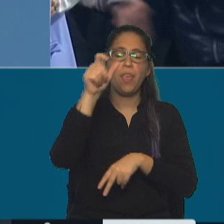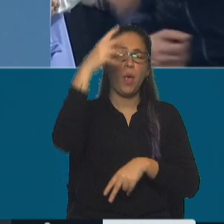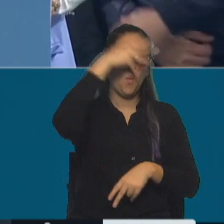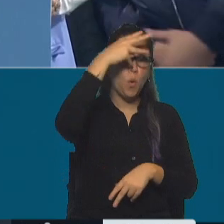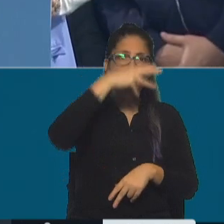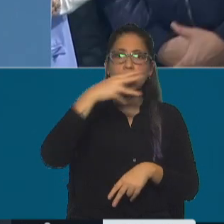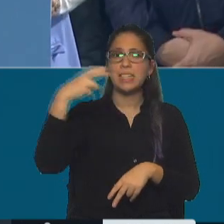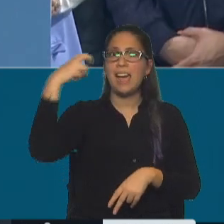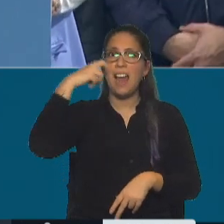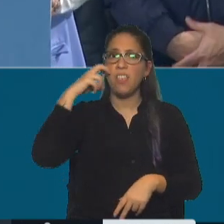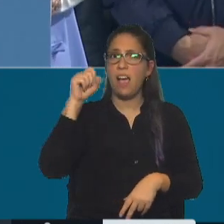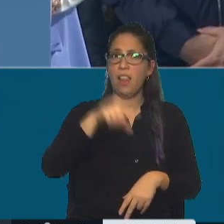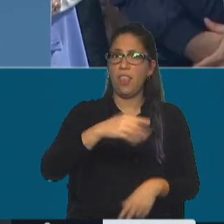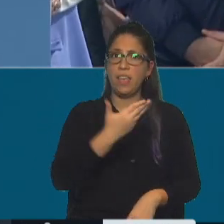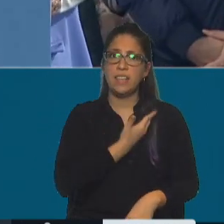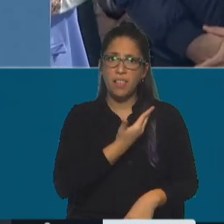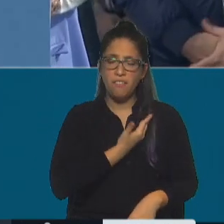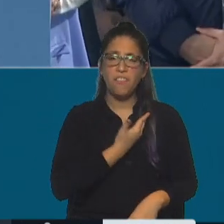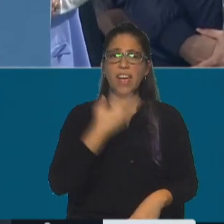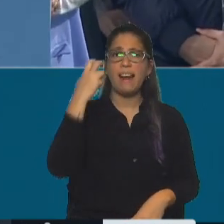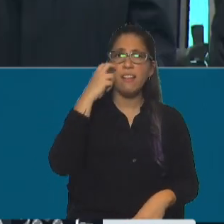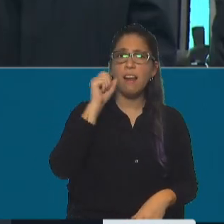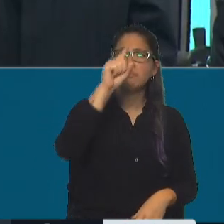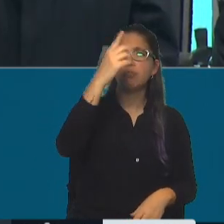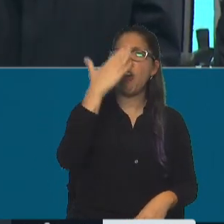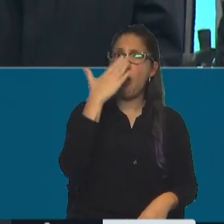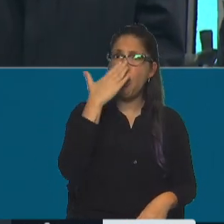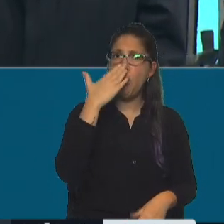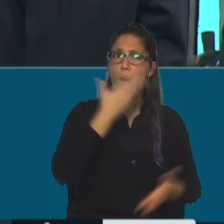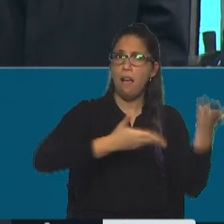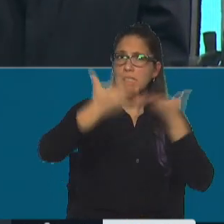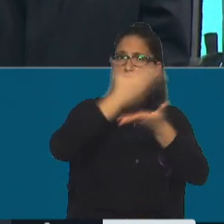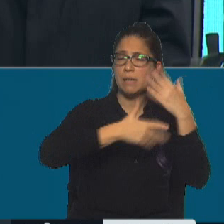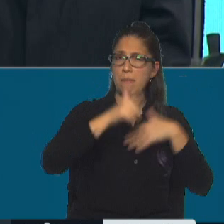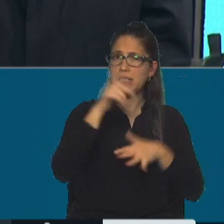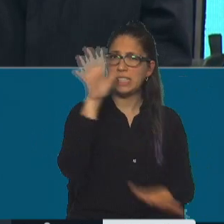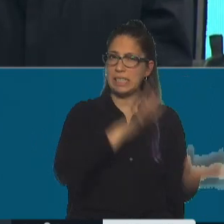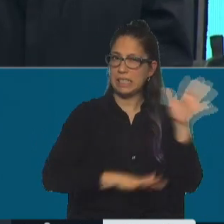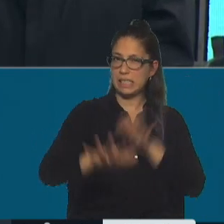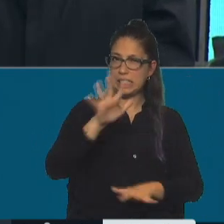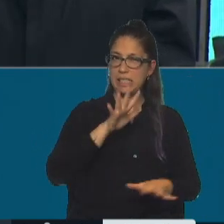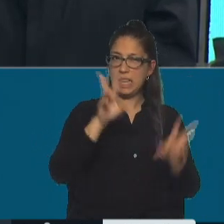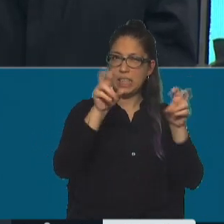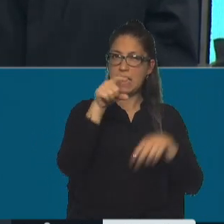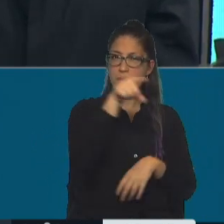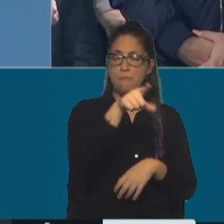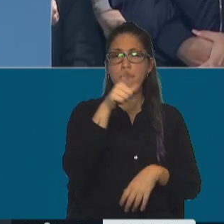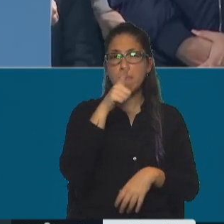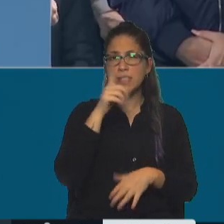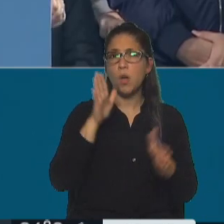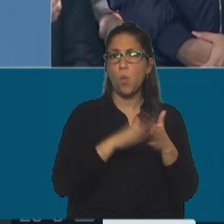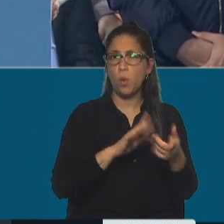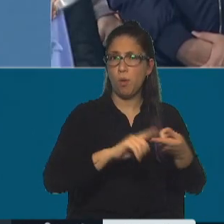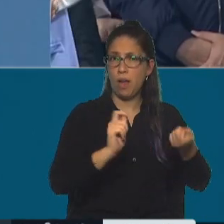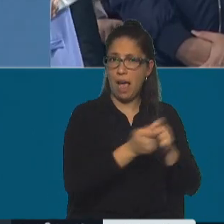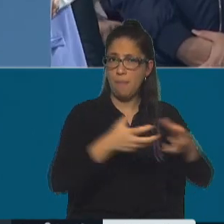dirigentes del radicalismo santafesino, del radicalismo cordobés. Me parece que hay una apuesta en ese sentido, pero creo que la lógica de Juntos por el Cambio es